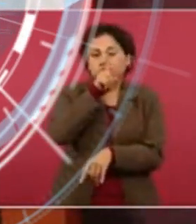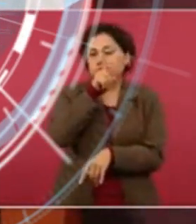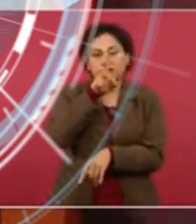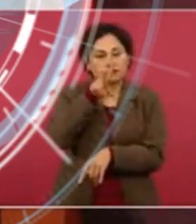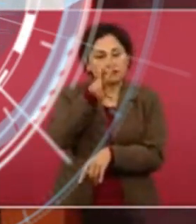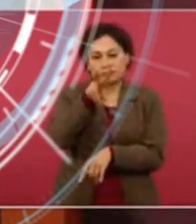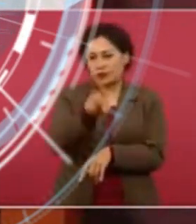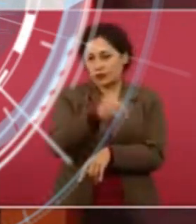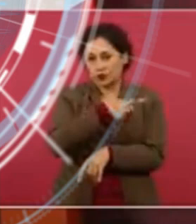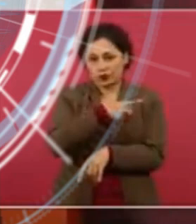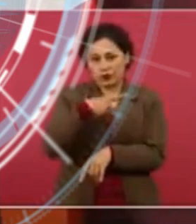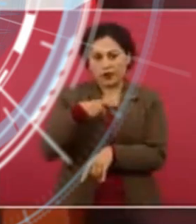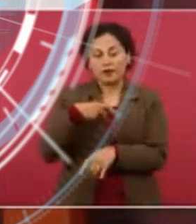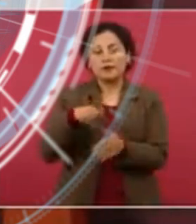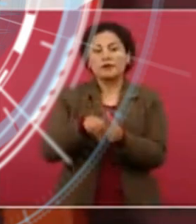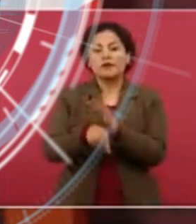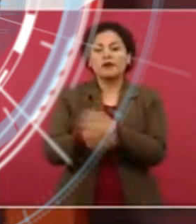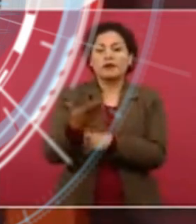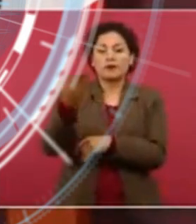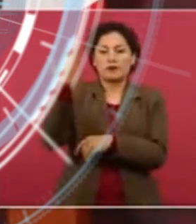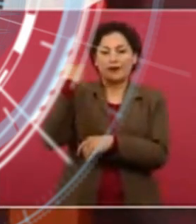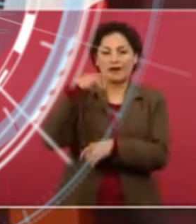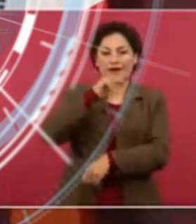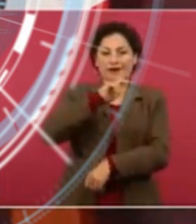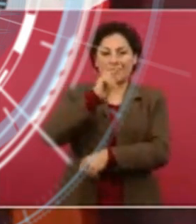como sucedió en el caso del Perú.